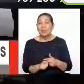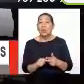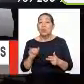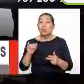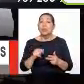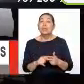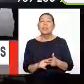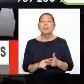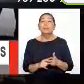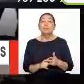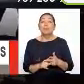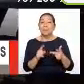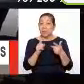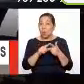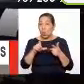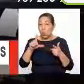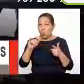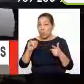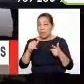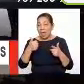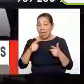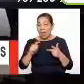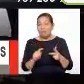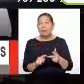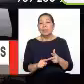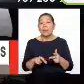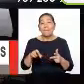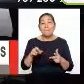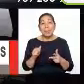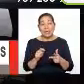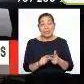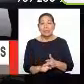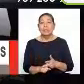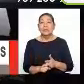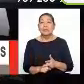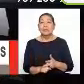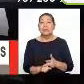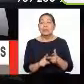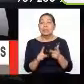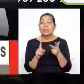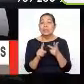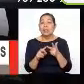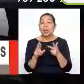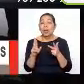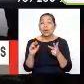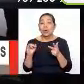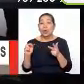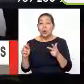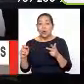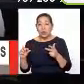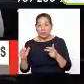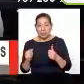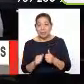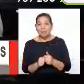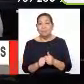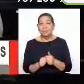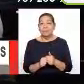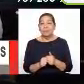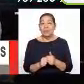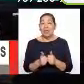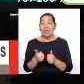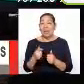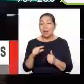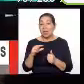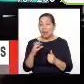Suárez, alias Adams, Luis Alberto Uzcaterri Pérez, alias Culón, Roger Alberto Ranger Contreras,